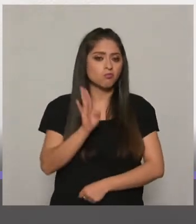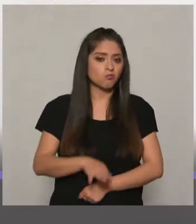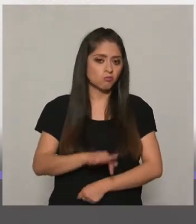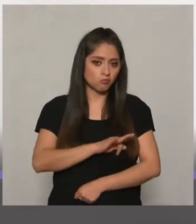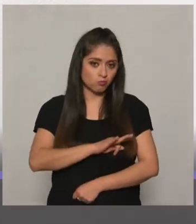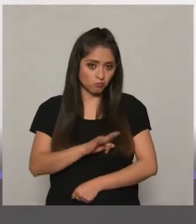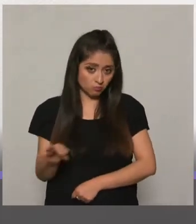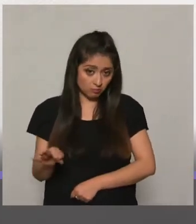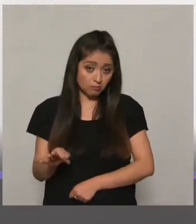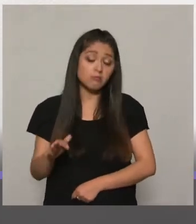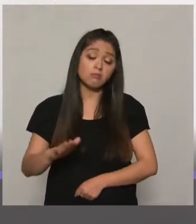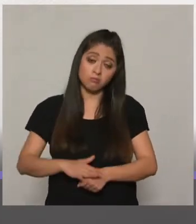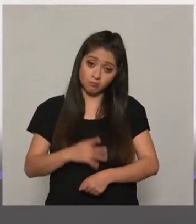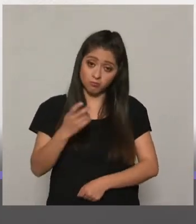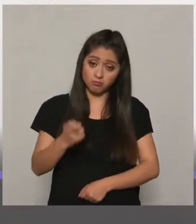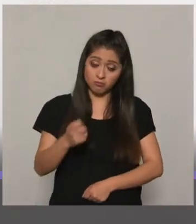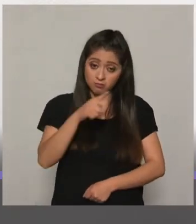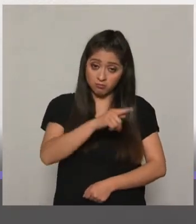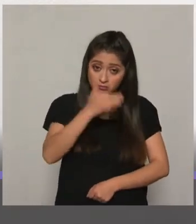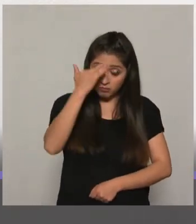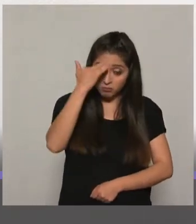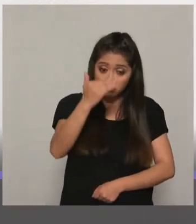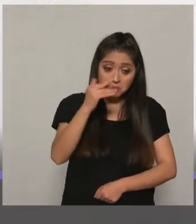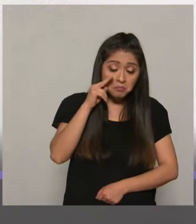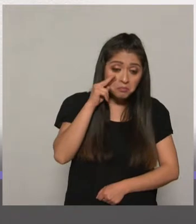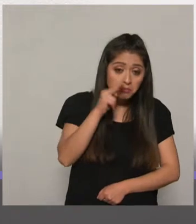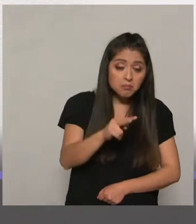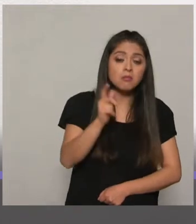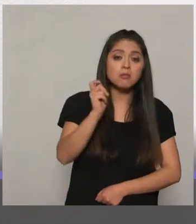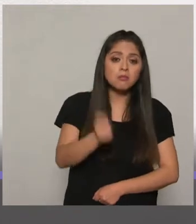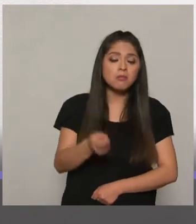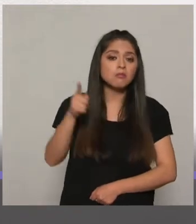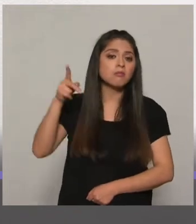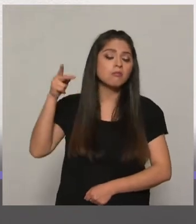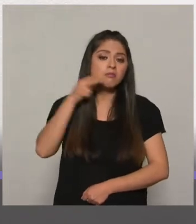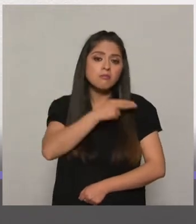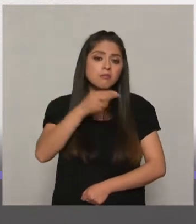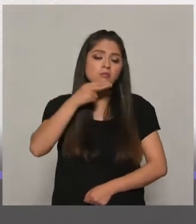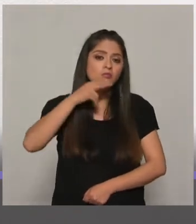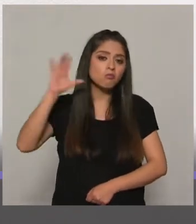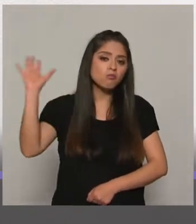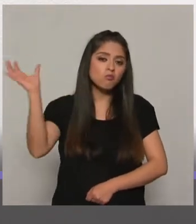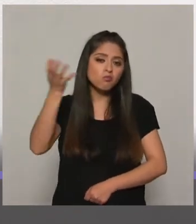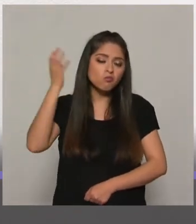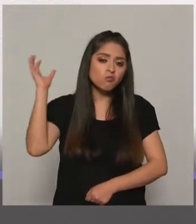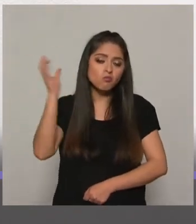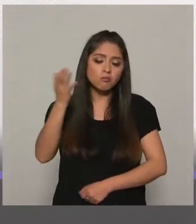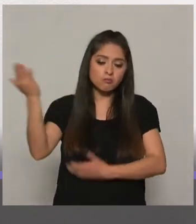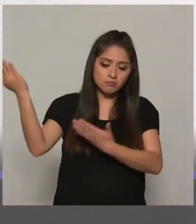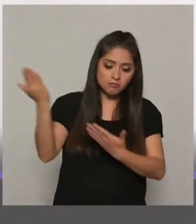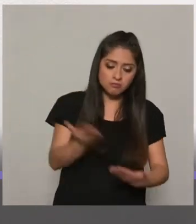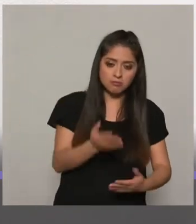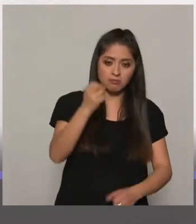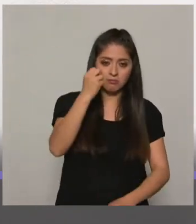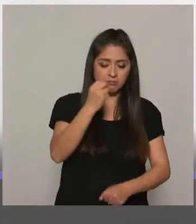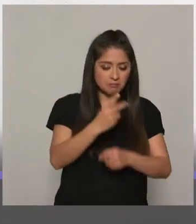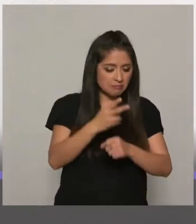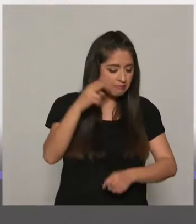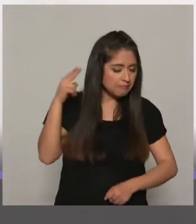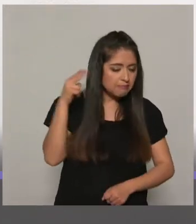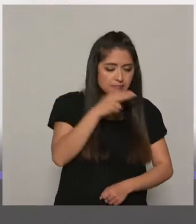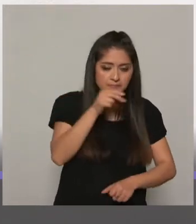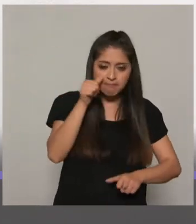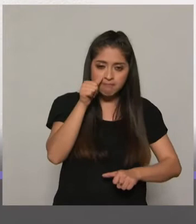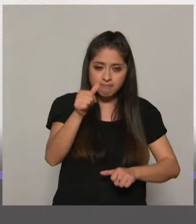la cuestión de los tiempos, ¿no? O sea, el permitir que los servicios de atención médica lleguen de manera oportuna. Por eso a lo mejor